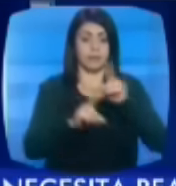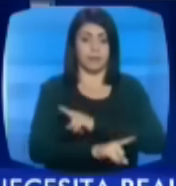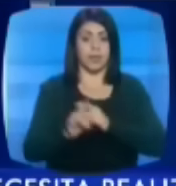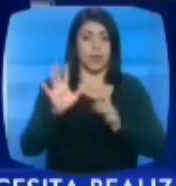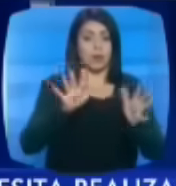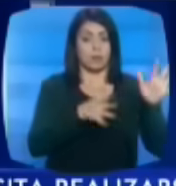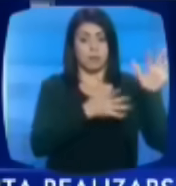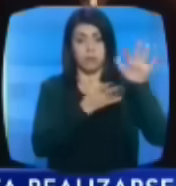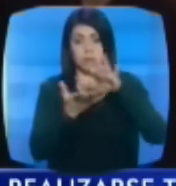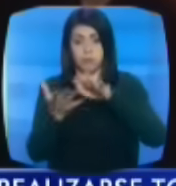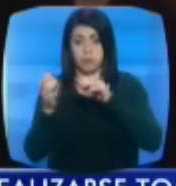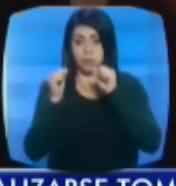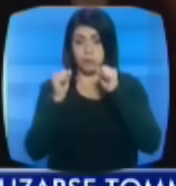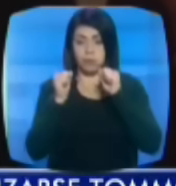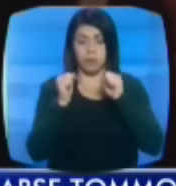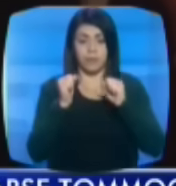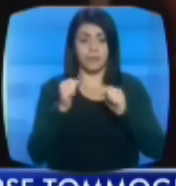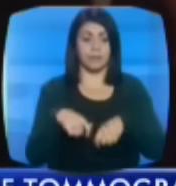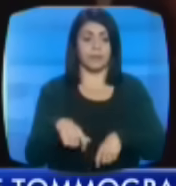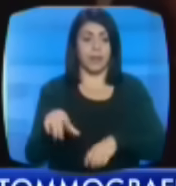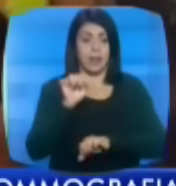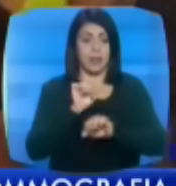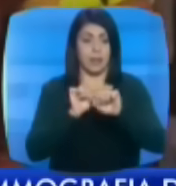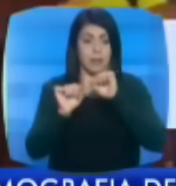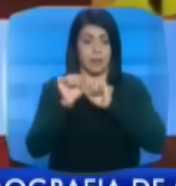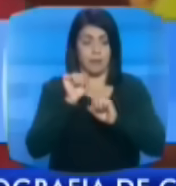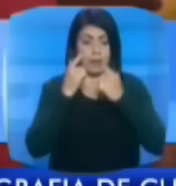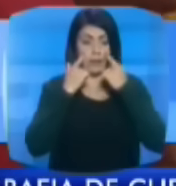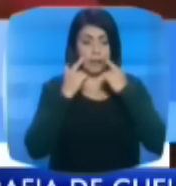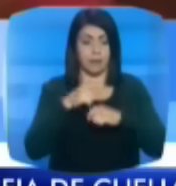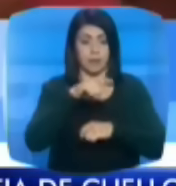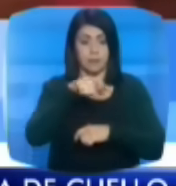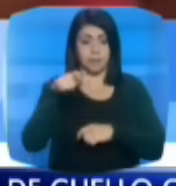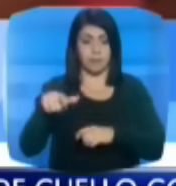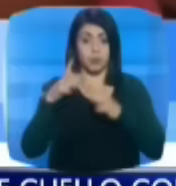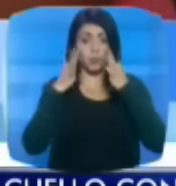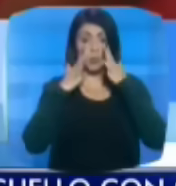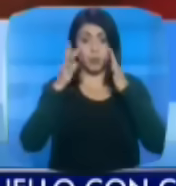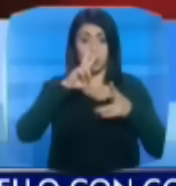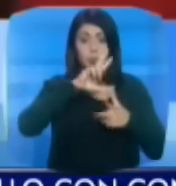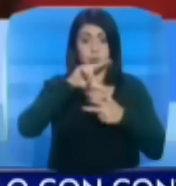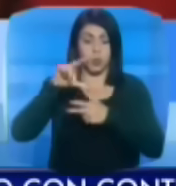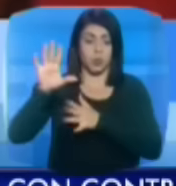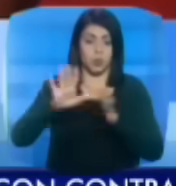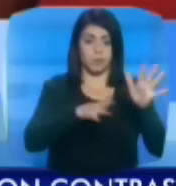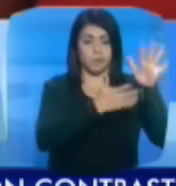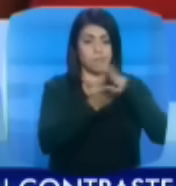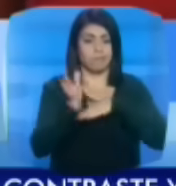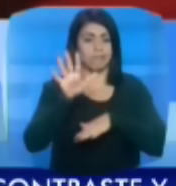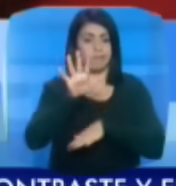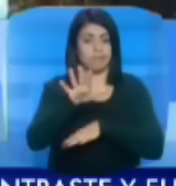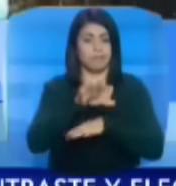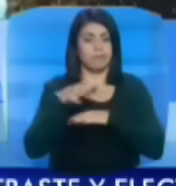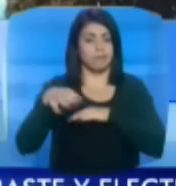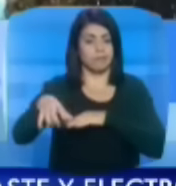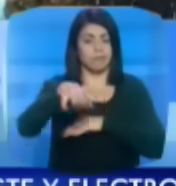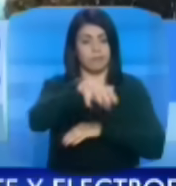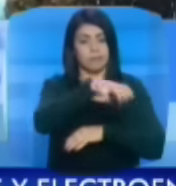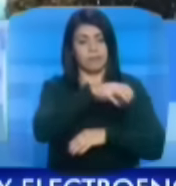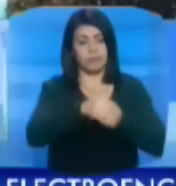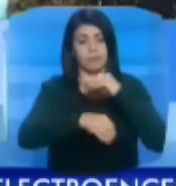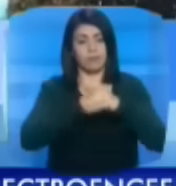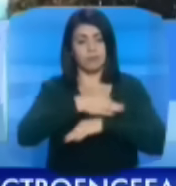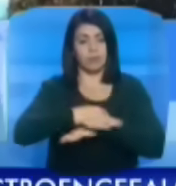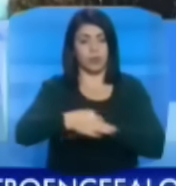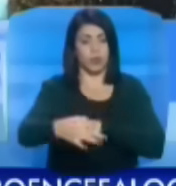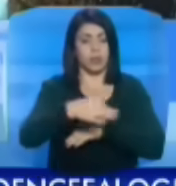en huracán. Defensa Civil activó la alerta ciclónica en cinco provincias occidentales, principalmente en